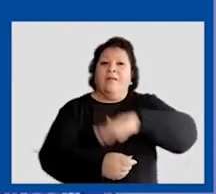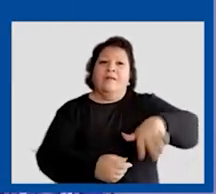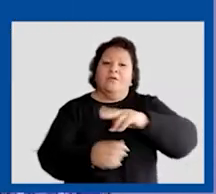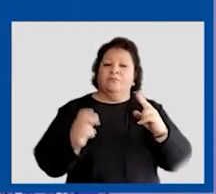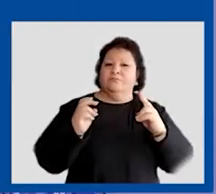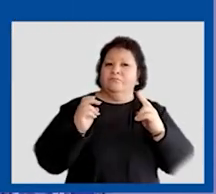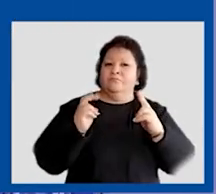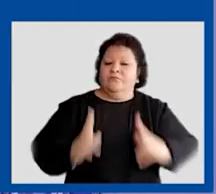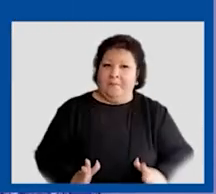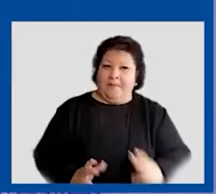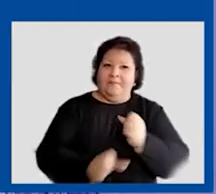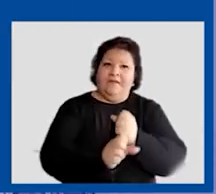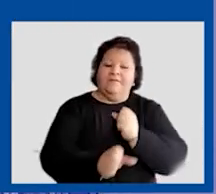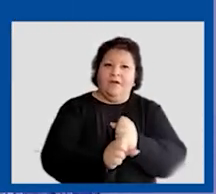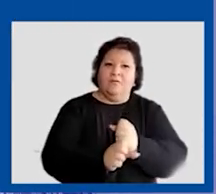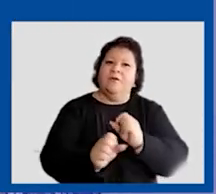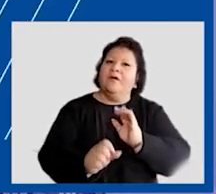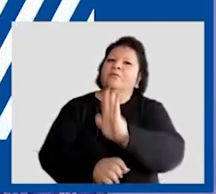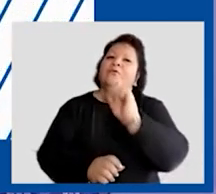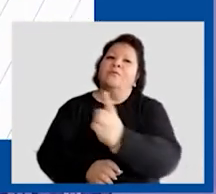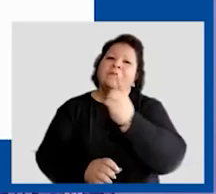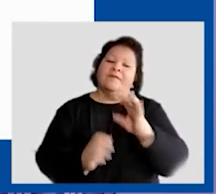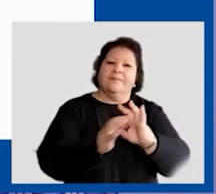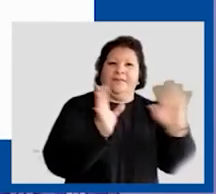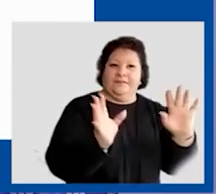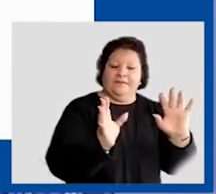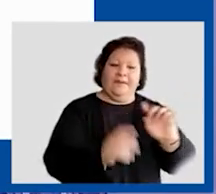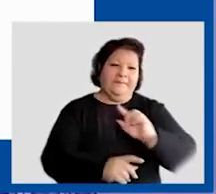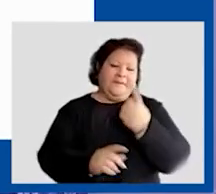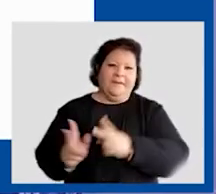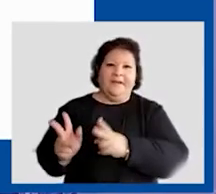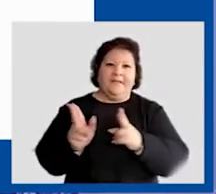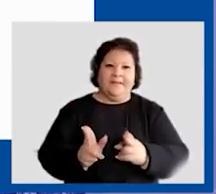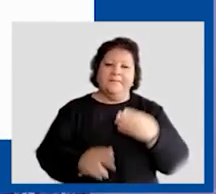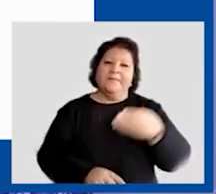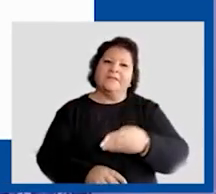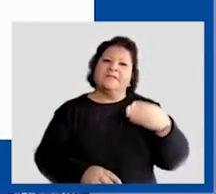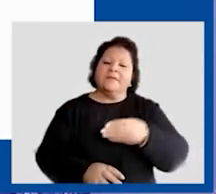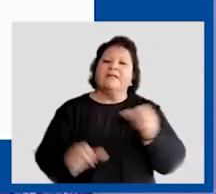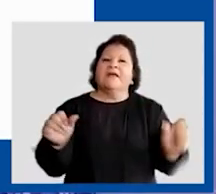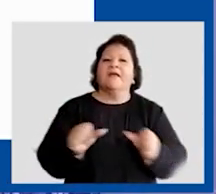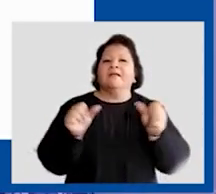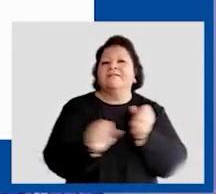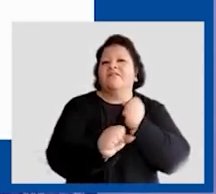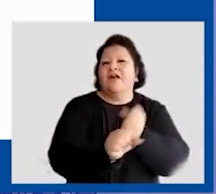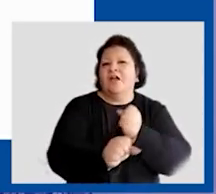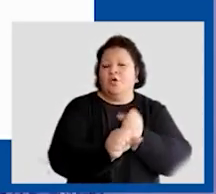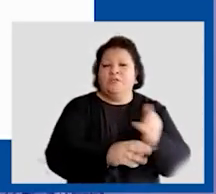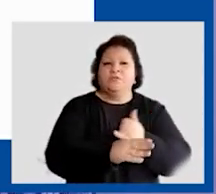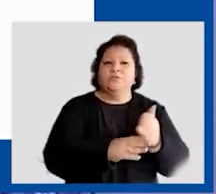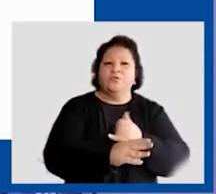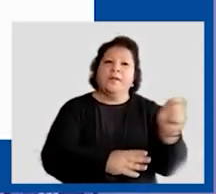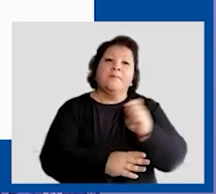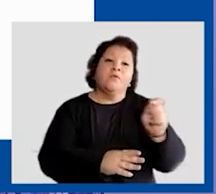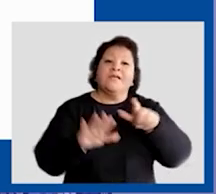decir el propio ministerio es el que establece el cupo que en este caso ha ido creciendo de 140 en 3 años